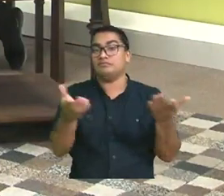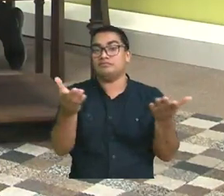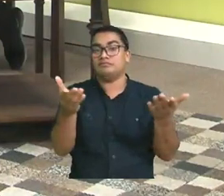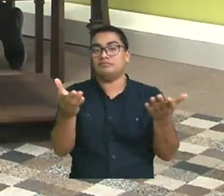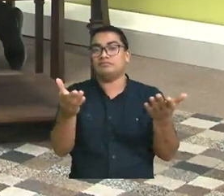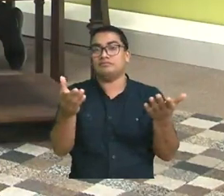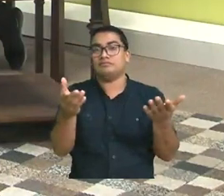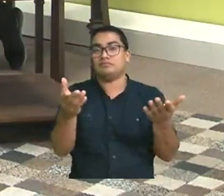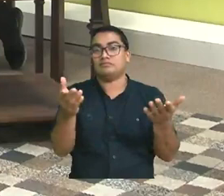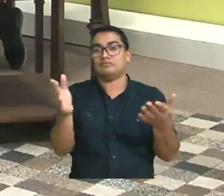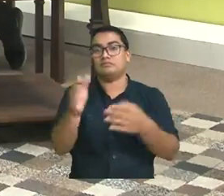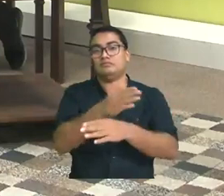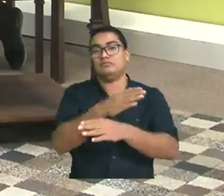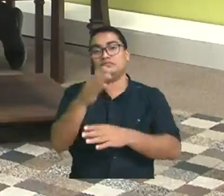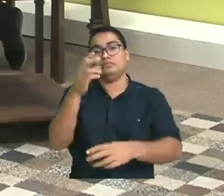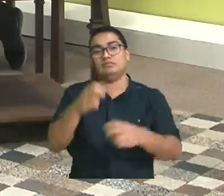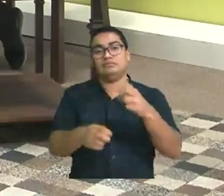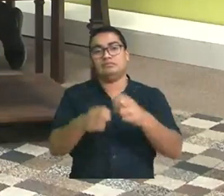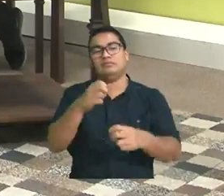digenesia o alguna alteración